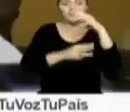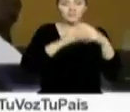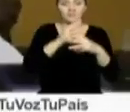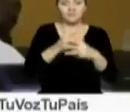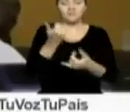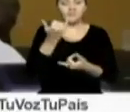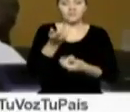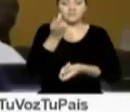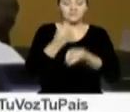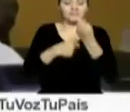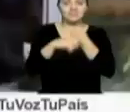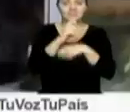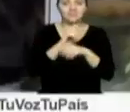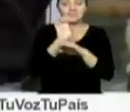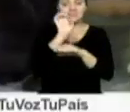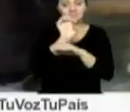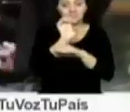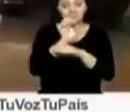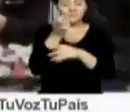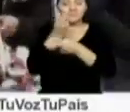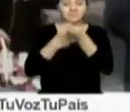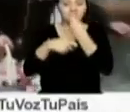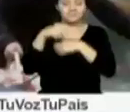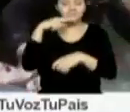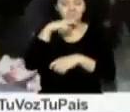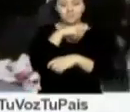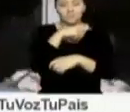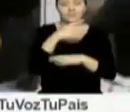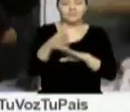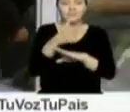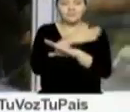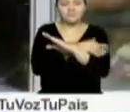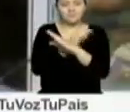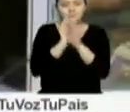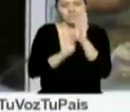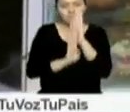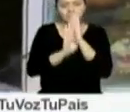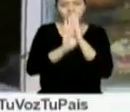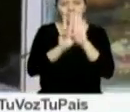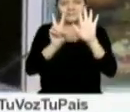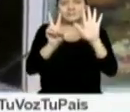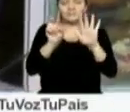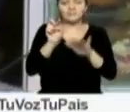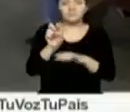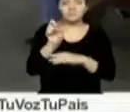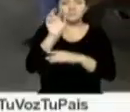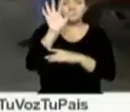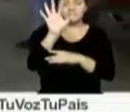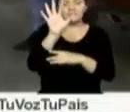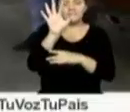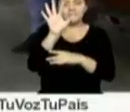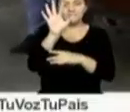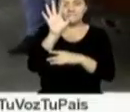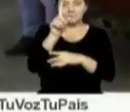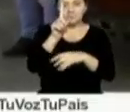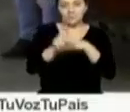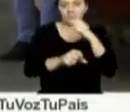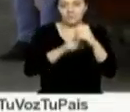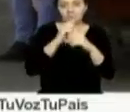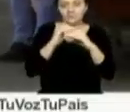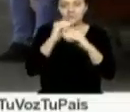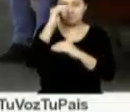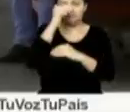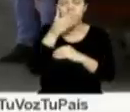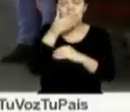exportaciones de Ecuador a Rusia han crecido 7.5 en que va del año